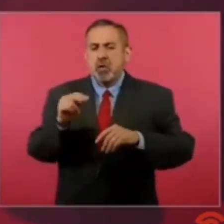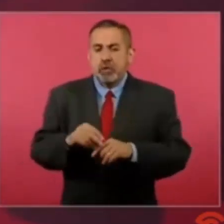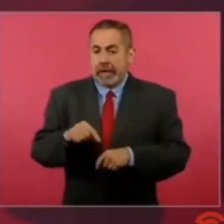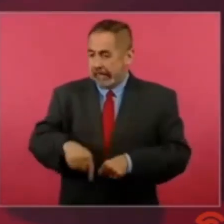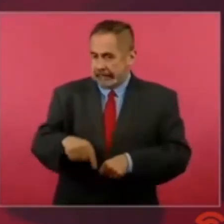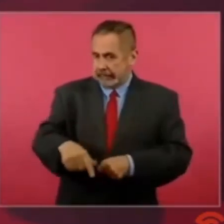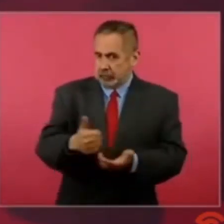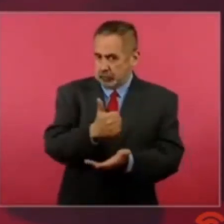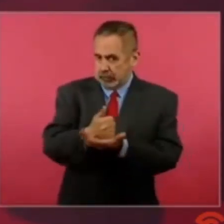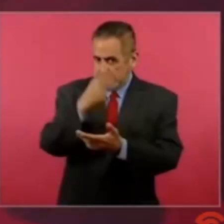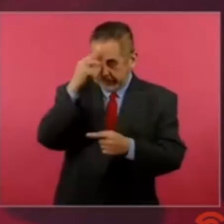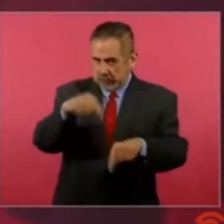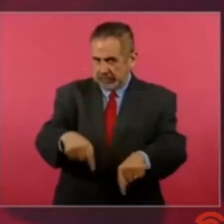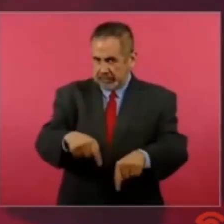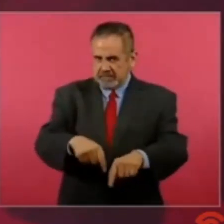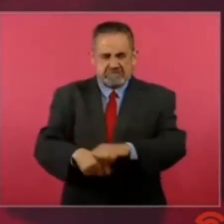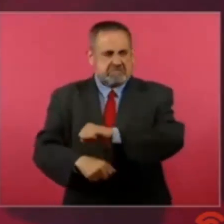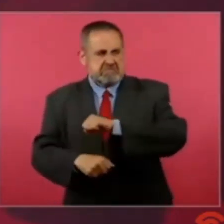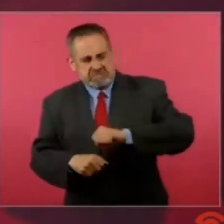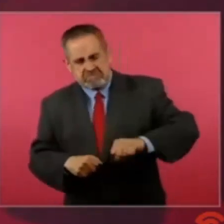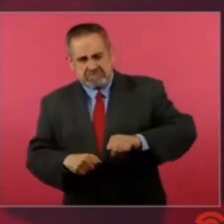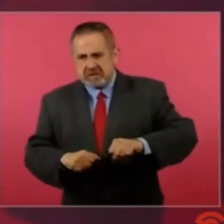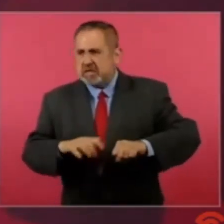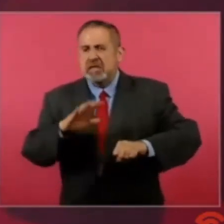aquí, ya no,